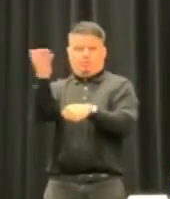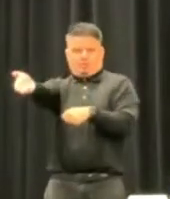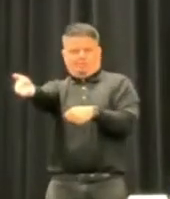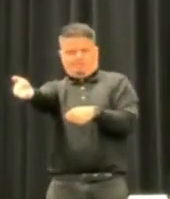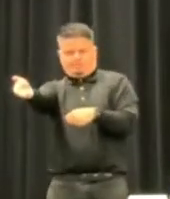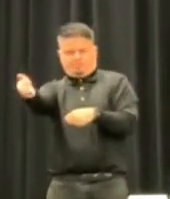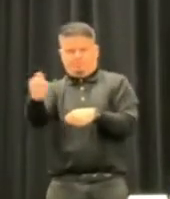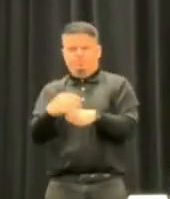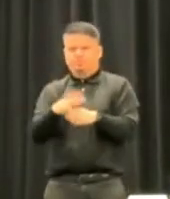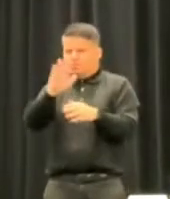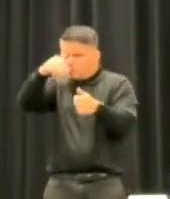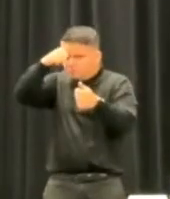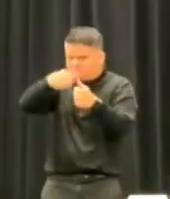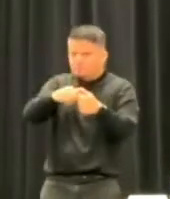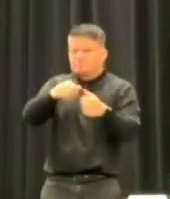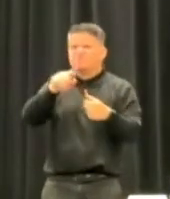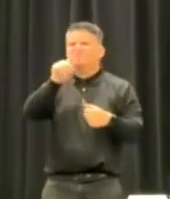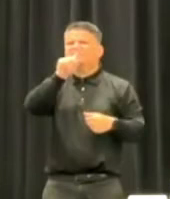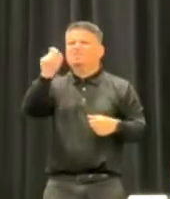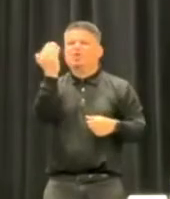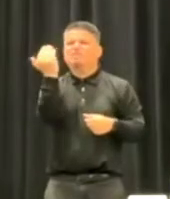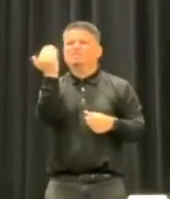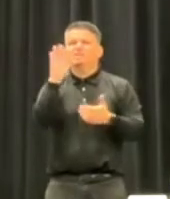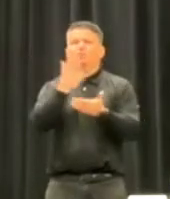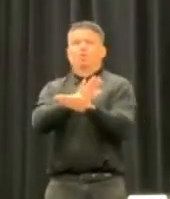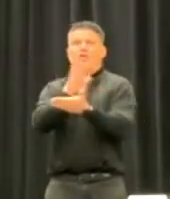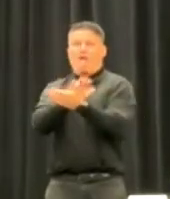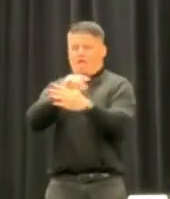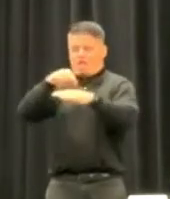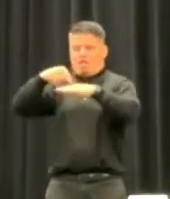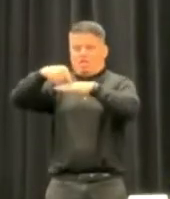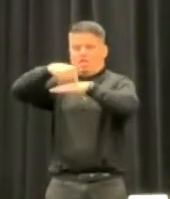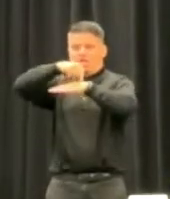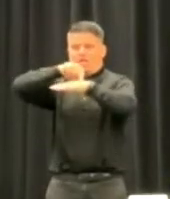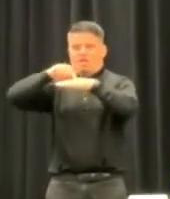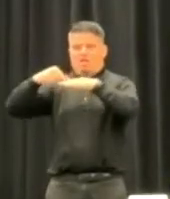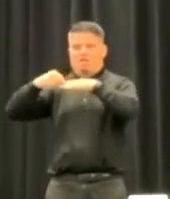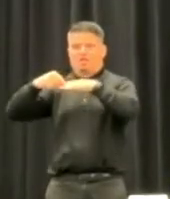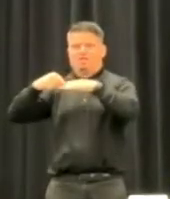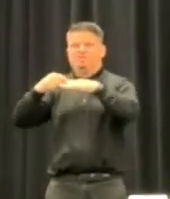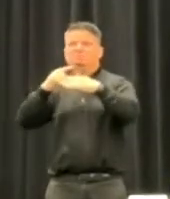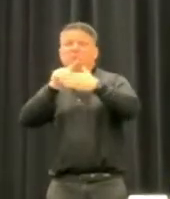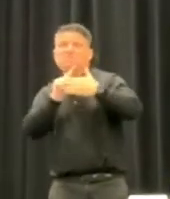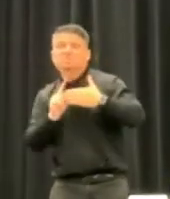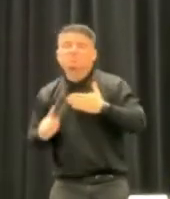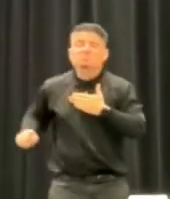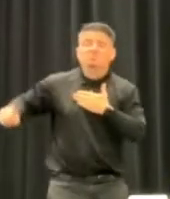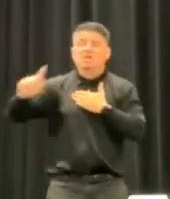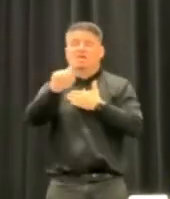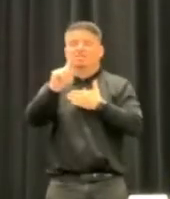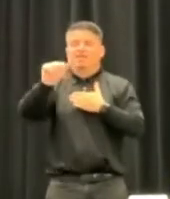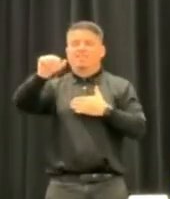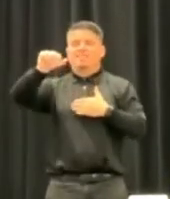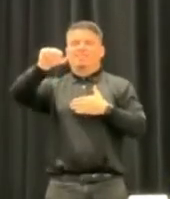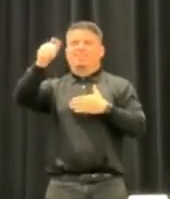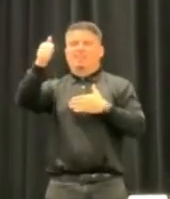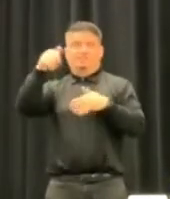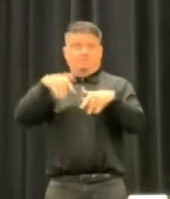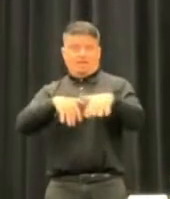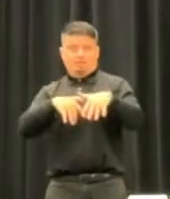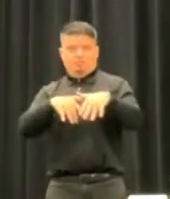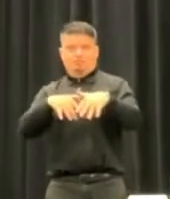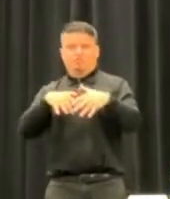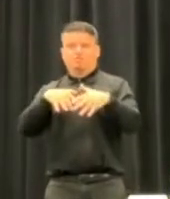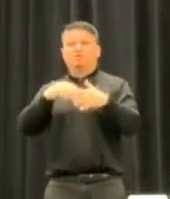con miras a que el 10 de marzo los estudiantes de esas escuelas particulares con los programas particulares que cree cada